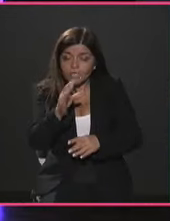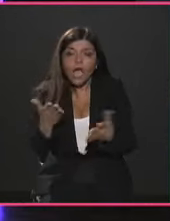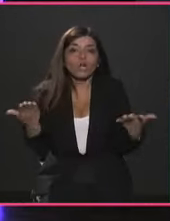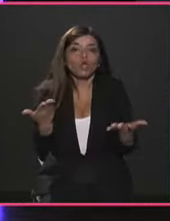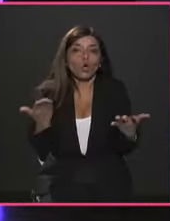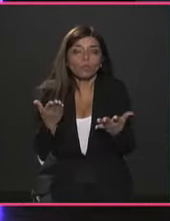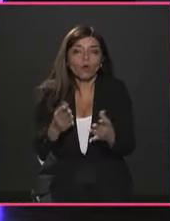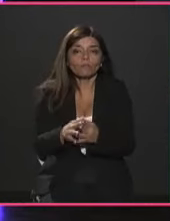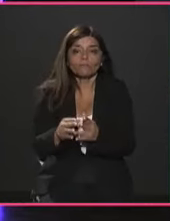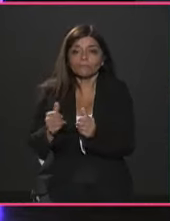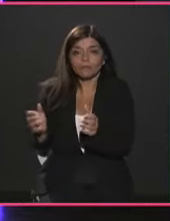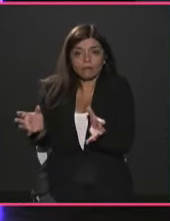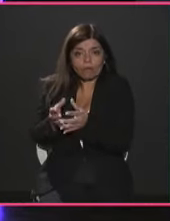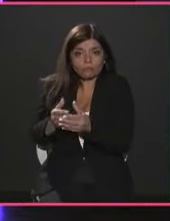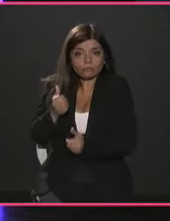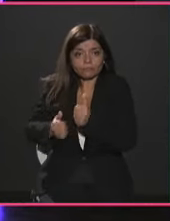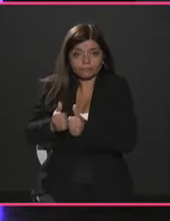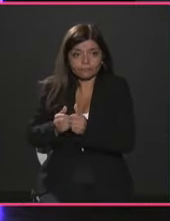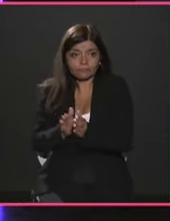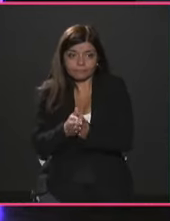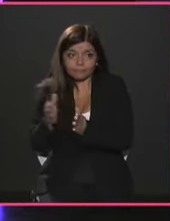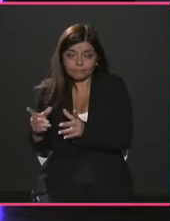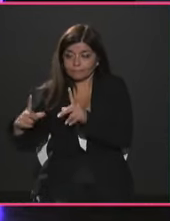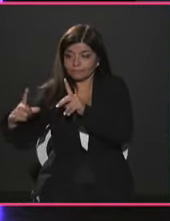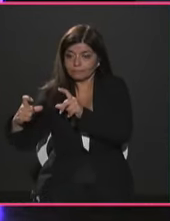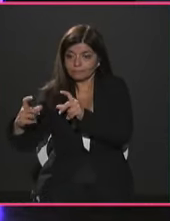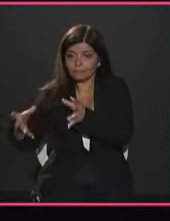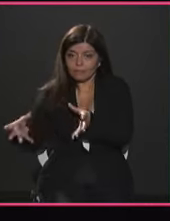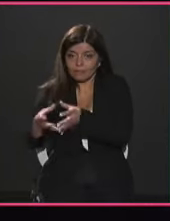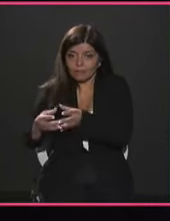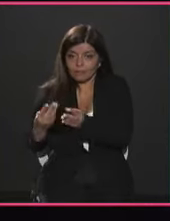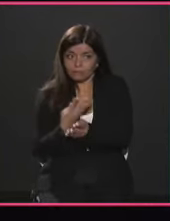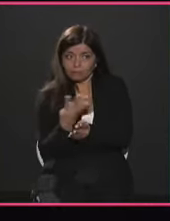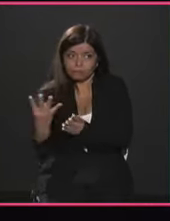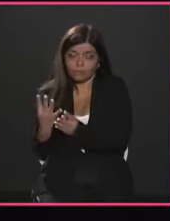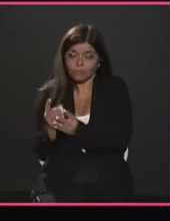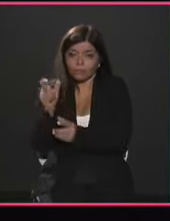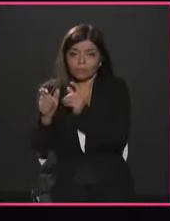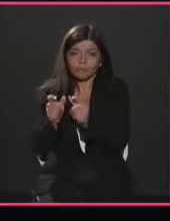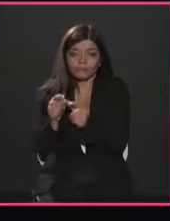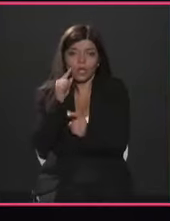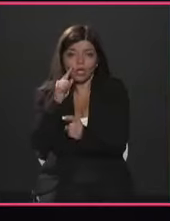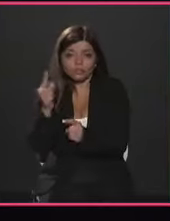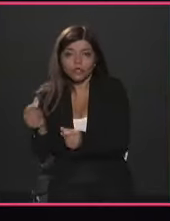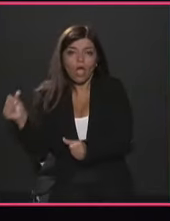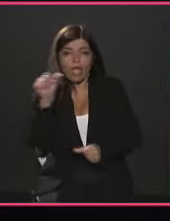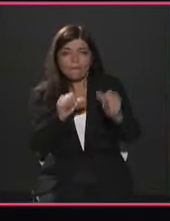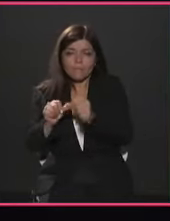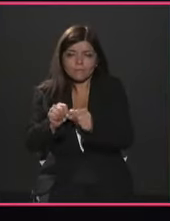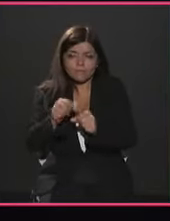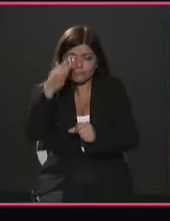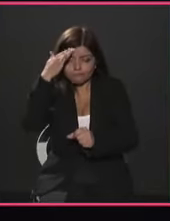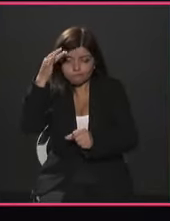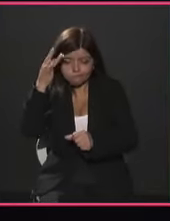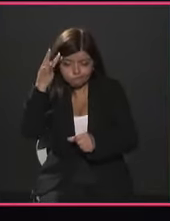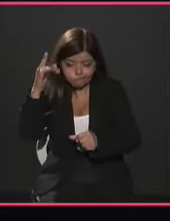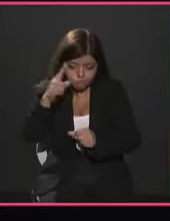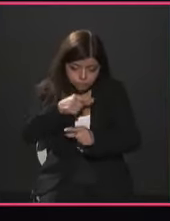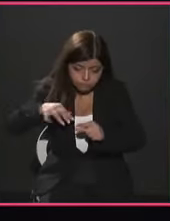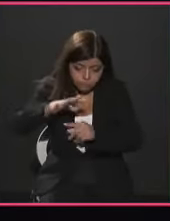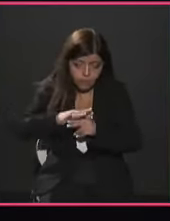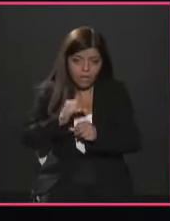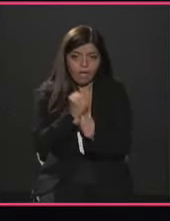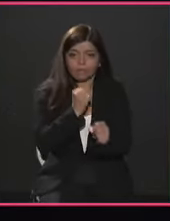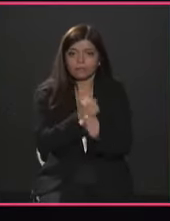buscó con el equipo de las personas de la derecha ellos entregaron todos sus experimentos eh los dejaron de lado y se